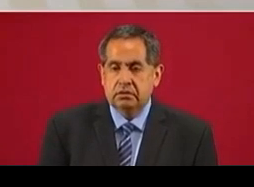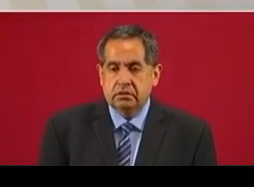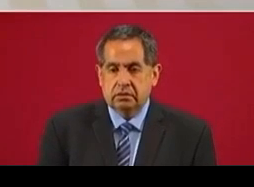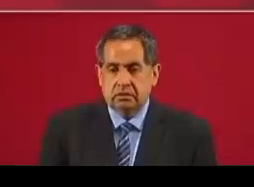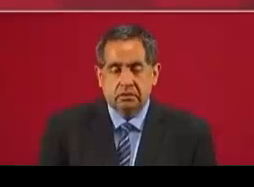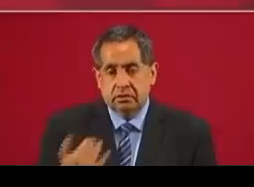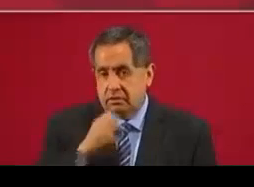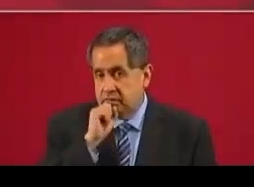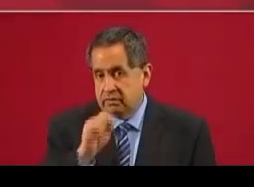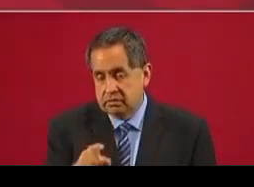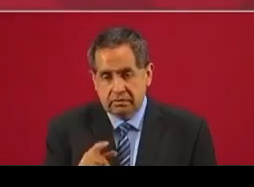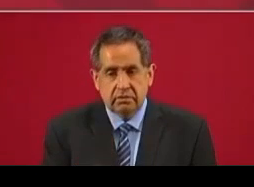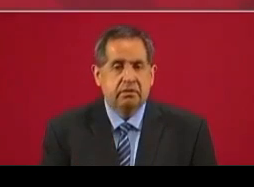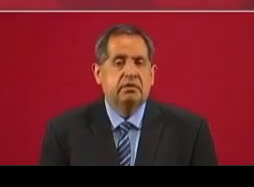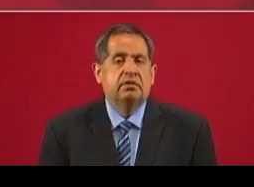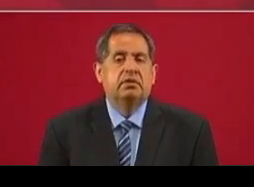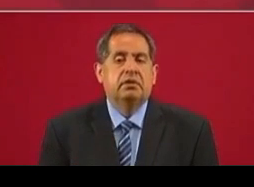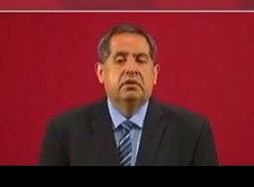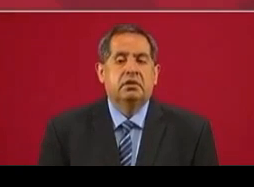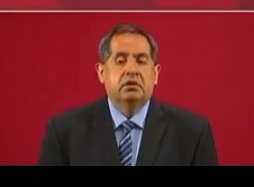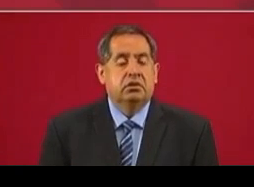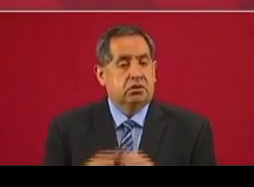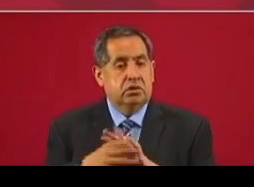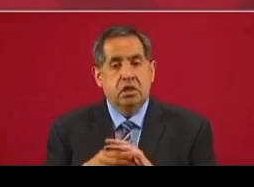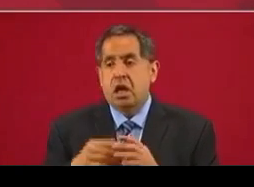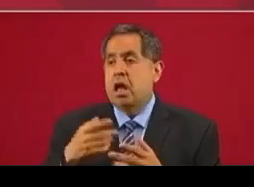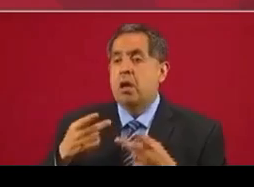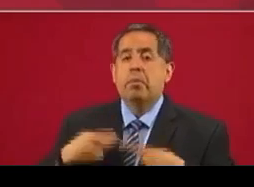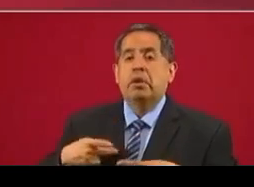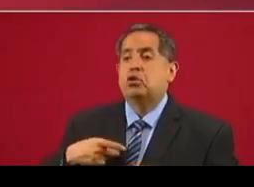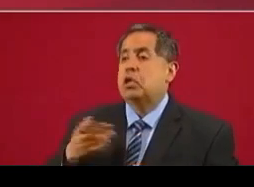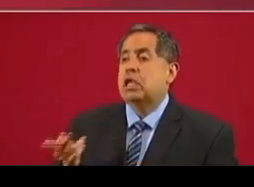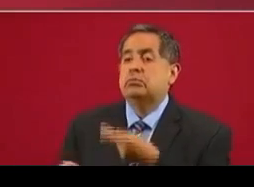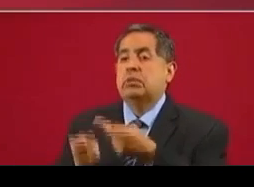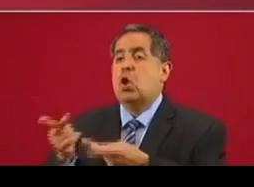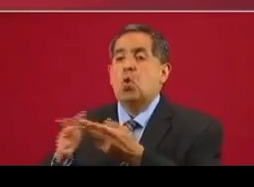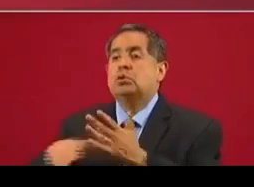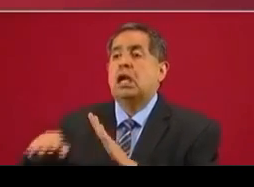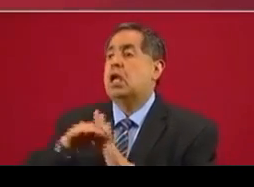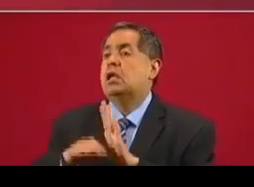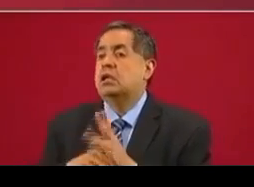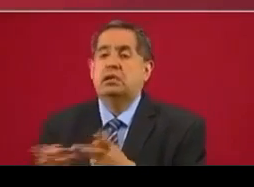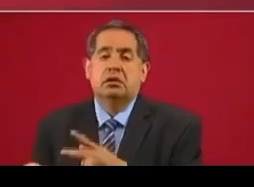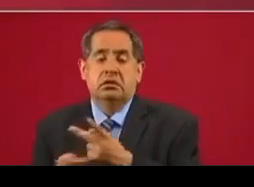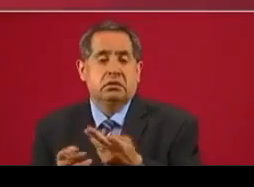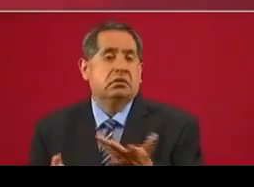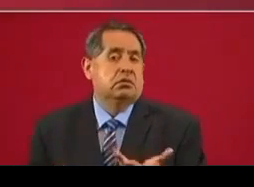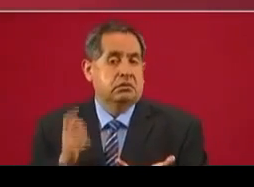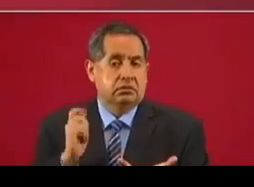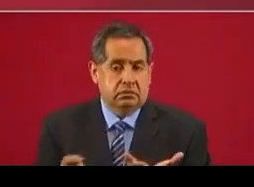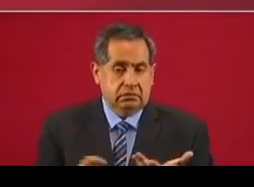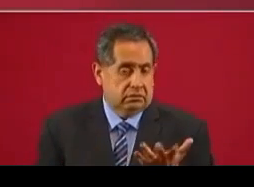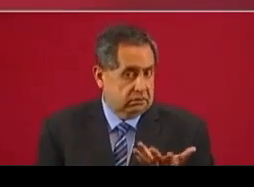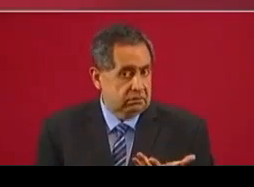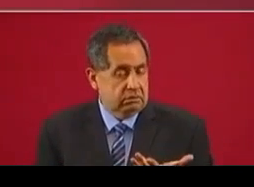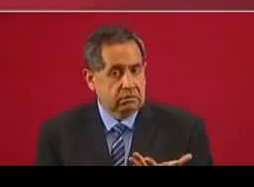y también cuando hablo de consulta es porque se tiene que